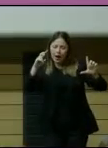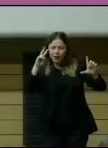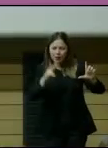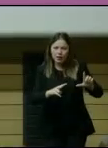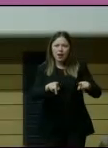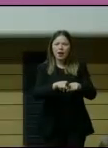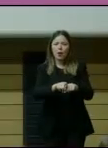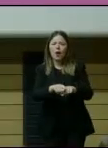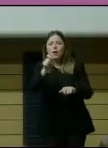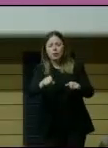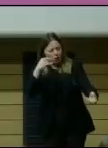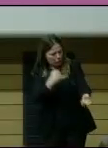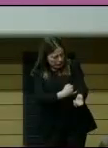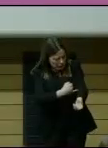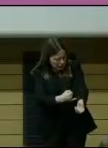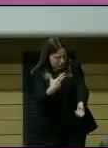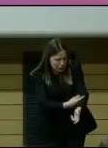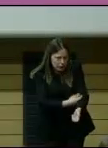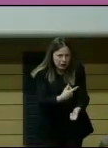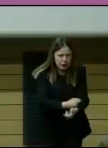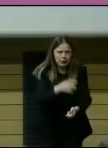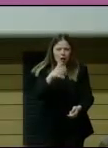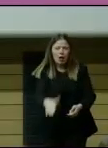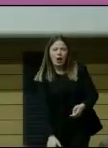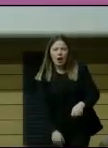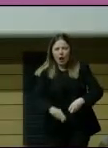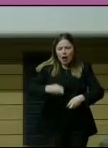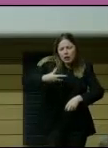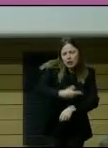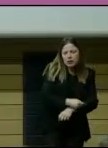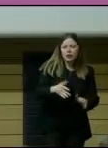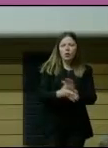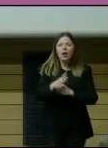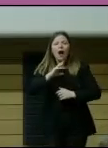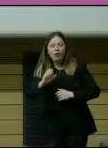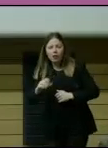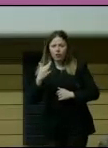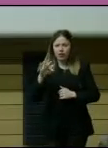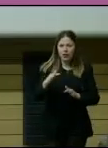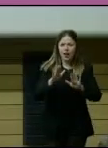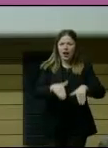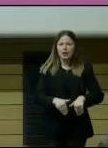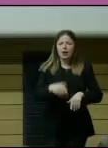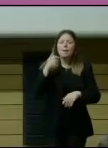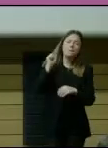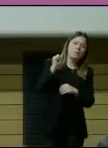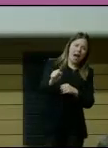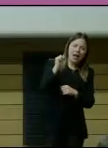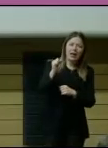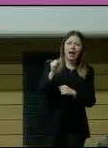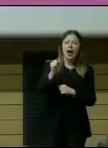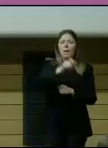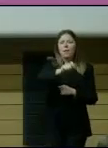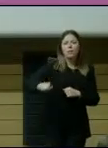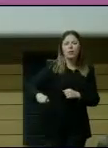gente buscándose la vena, allí inyectándose en la rodilla, pobre hombre. Allí la adicción al fentanilo está excepcional, ha matado a